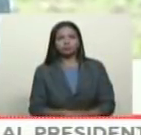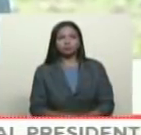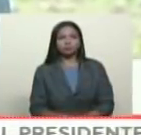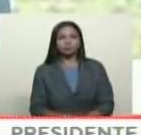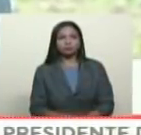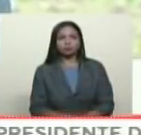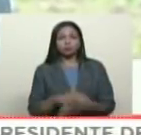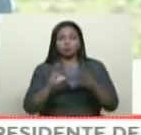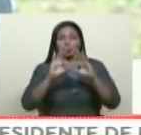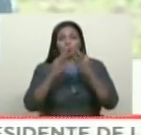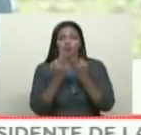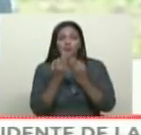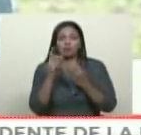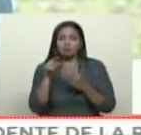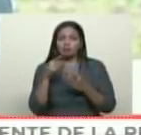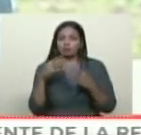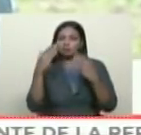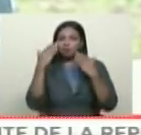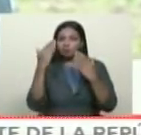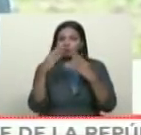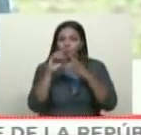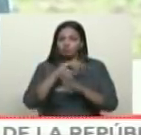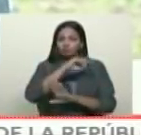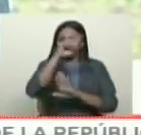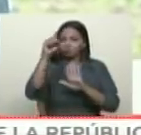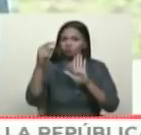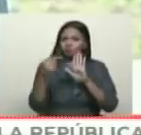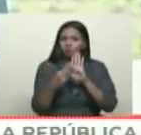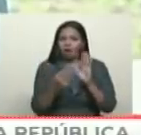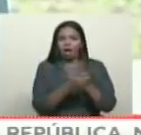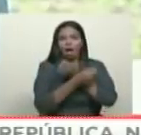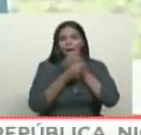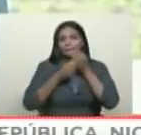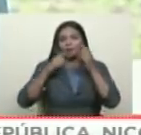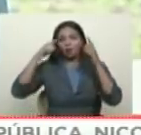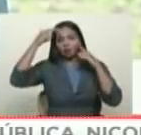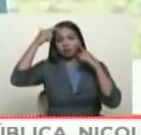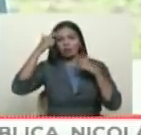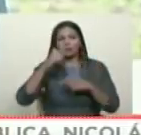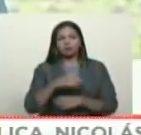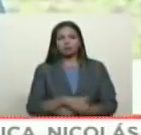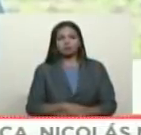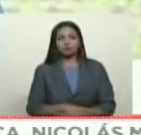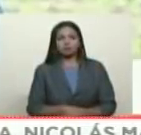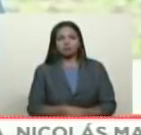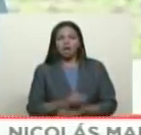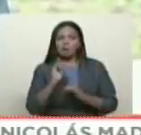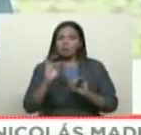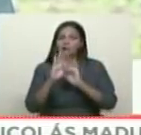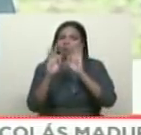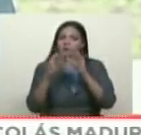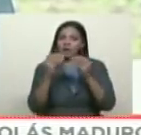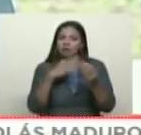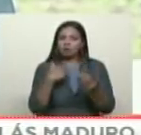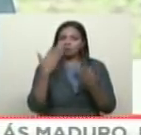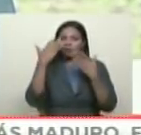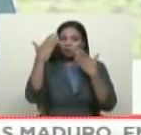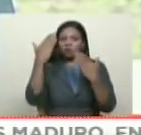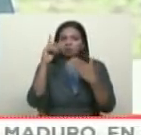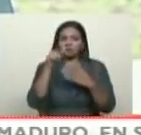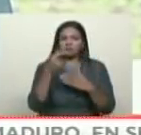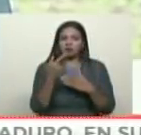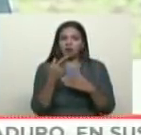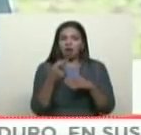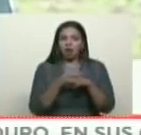y a toda la familia. Toda la familia de nuestro amado comandante Hugo Chávez. Igual quiero saludar